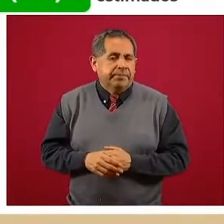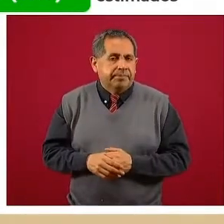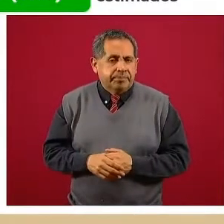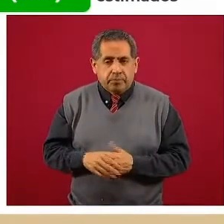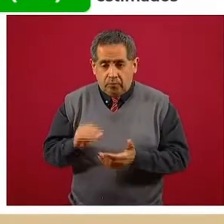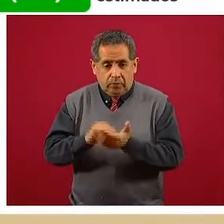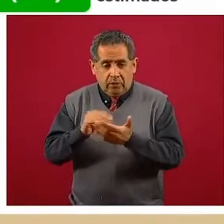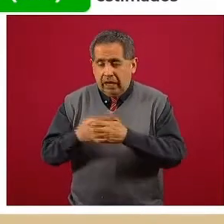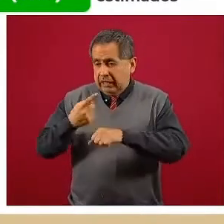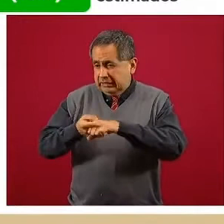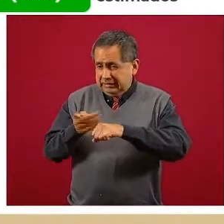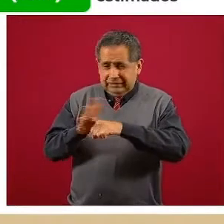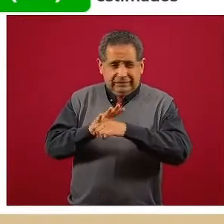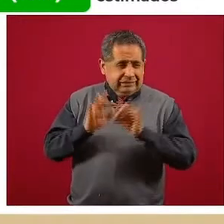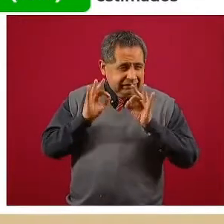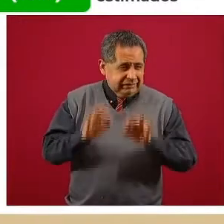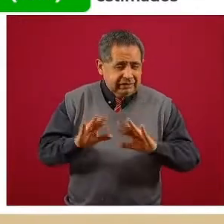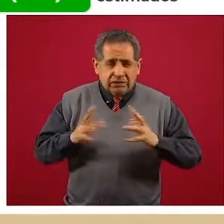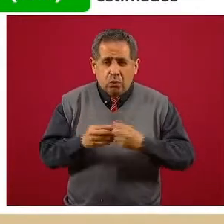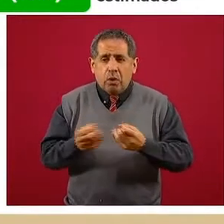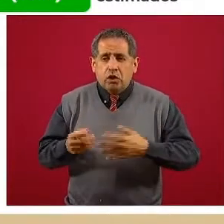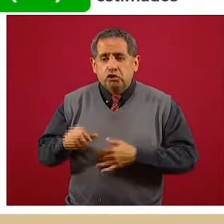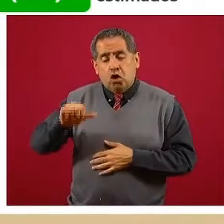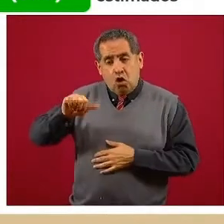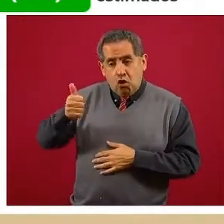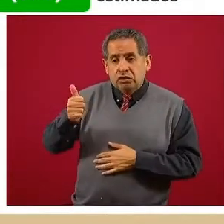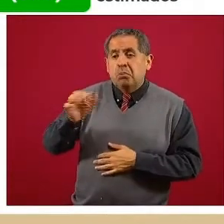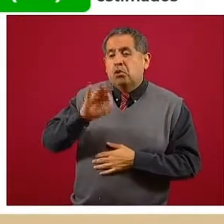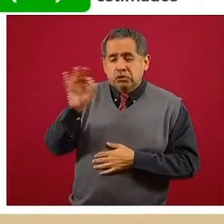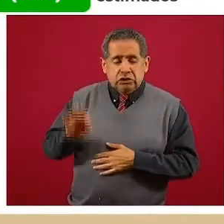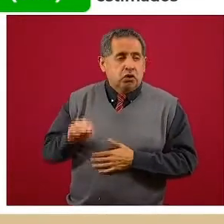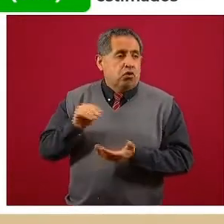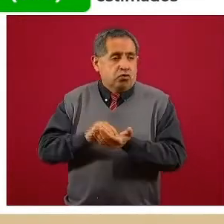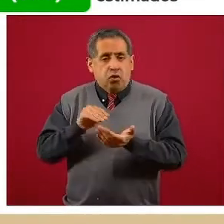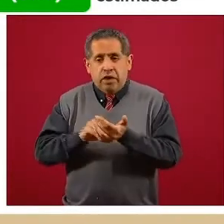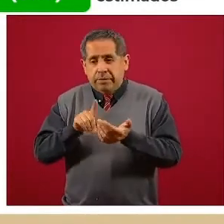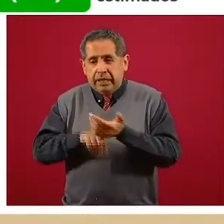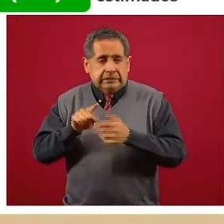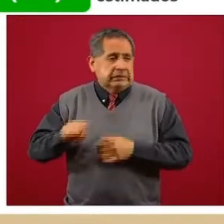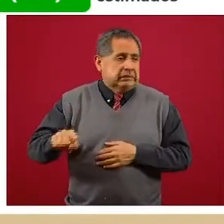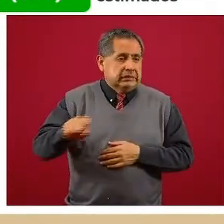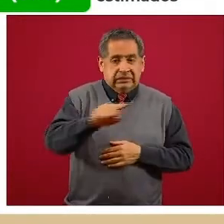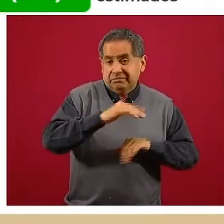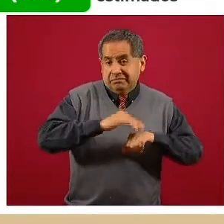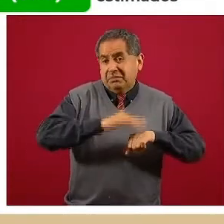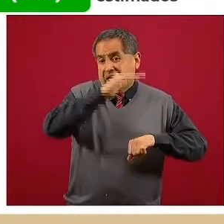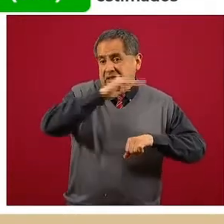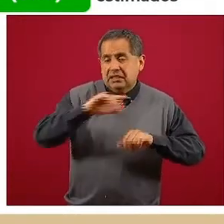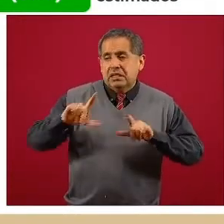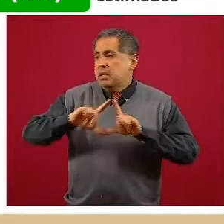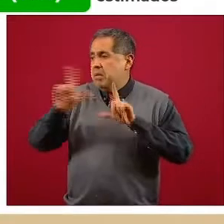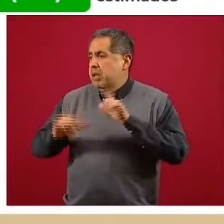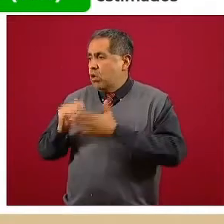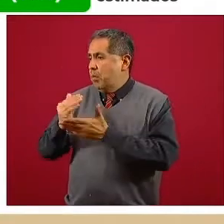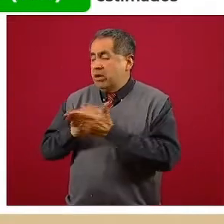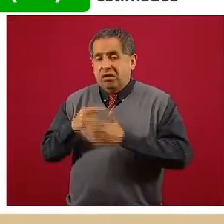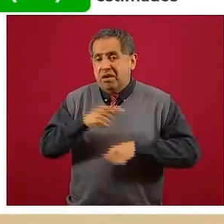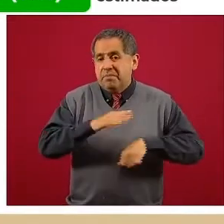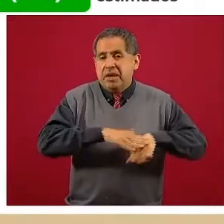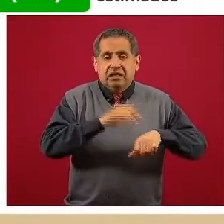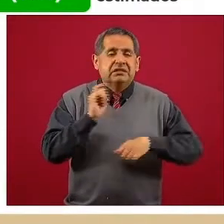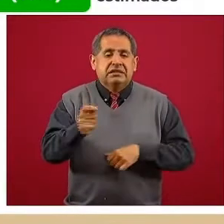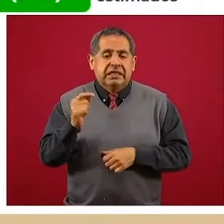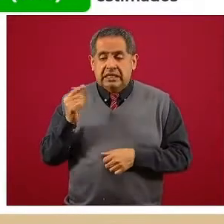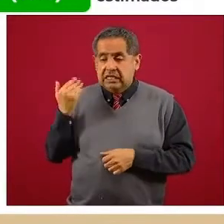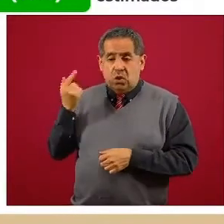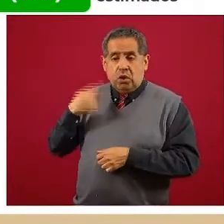casos activos estimados, 11%, están un poco por encima de la media nacional, lo que quiere decir que en las últimas